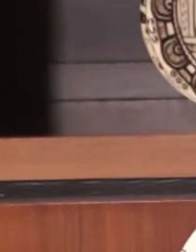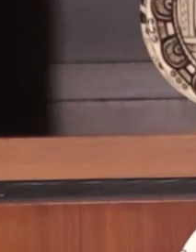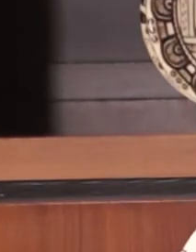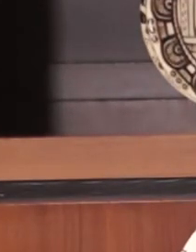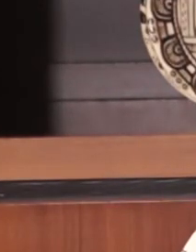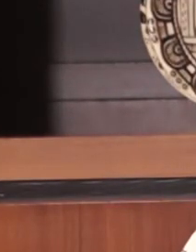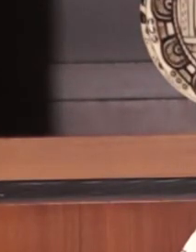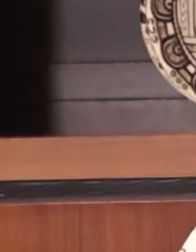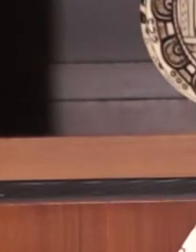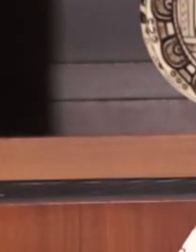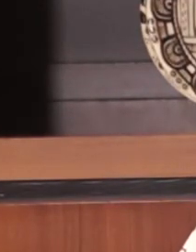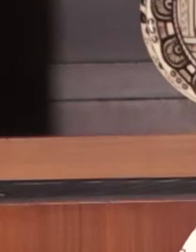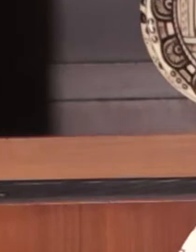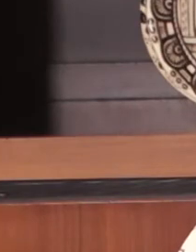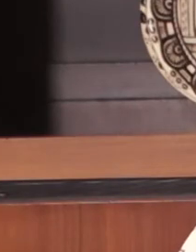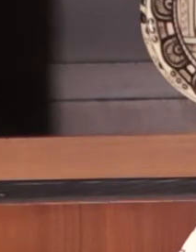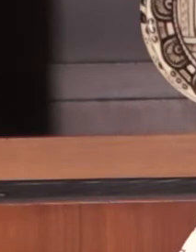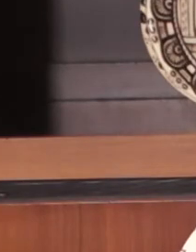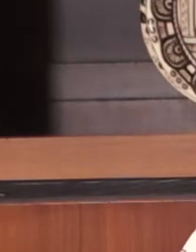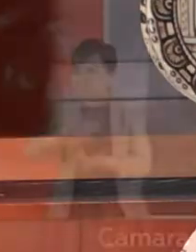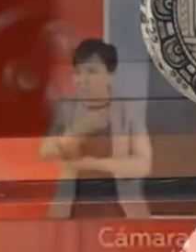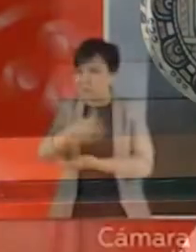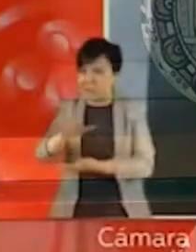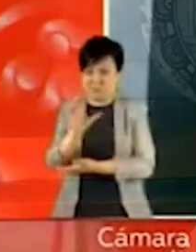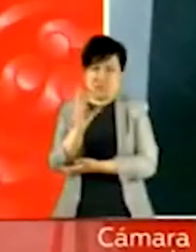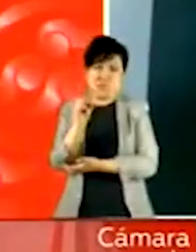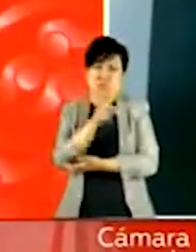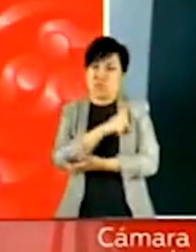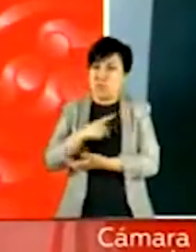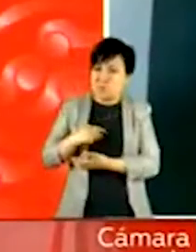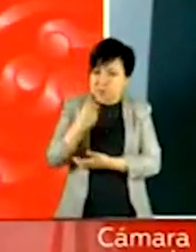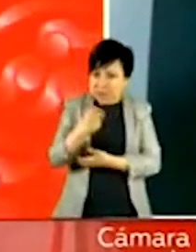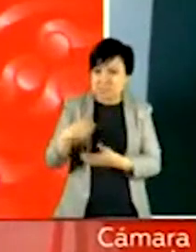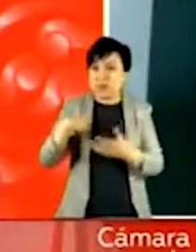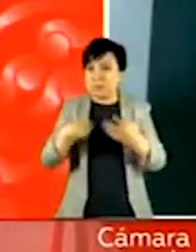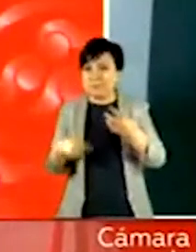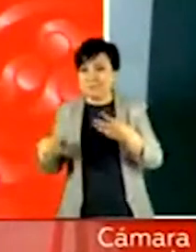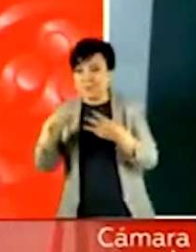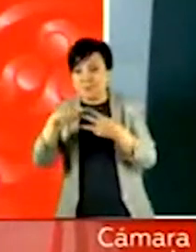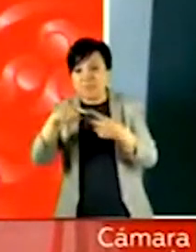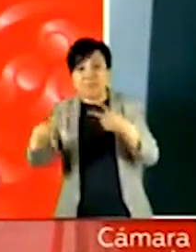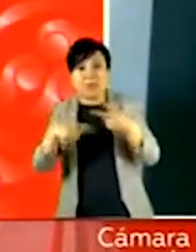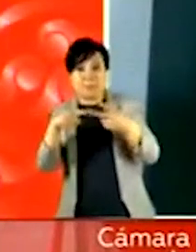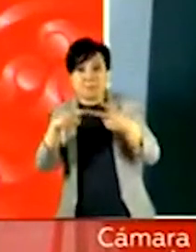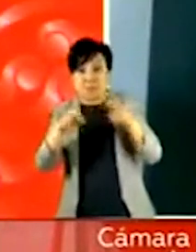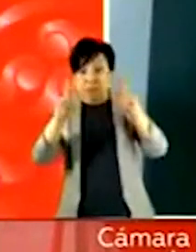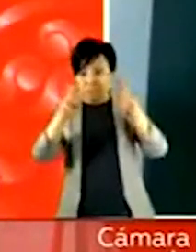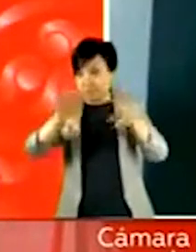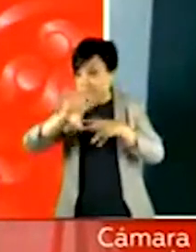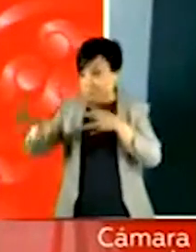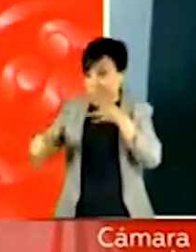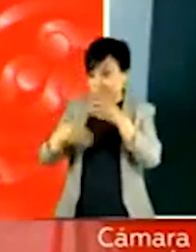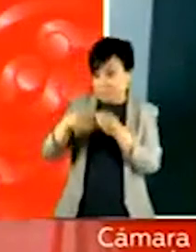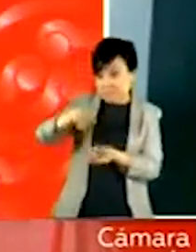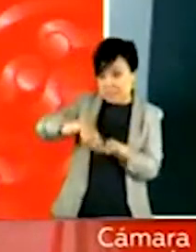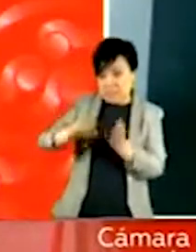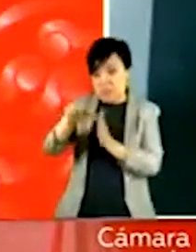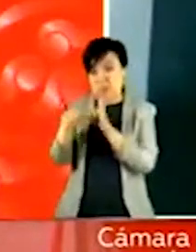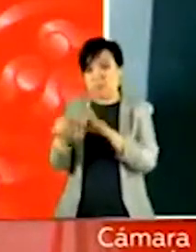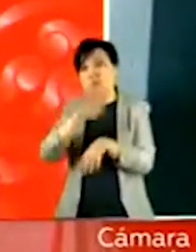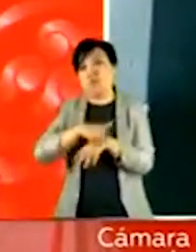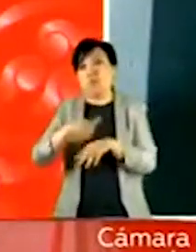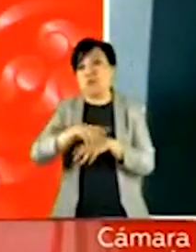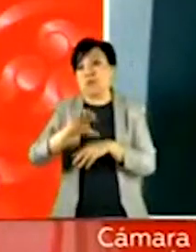pueden ser razones para el cambio de uso de suelo respecto al segundo asunto se adiciona el último farrah párrafo al artículo